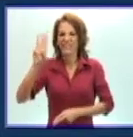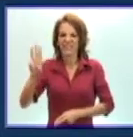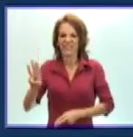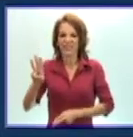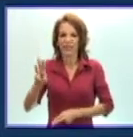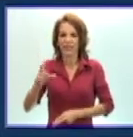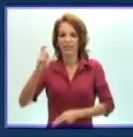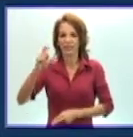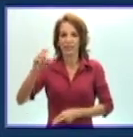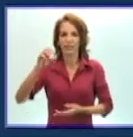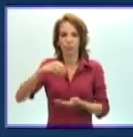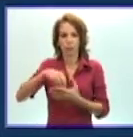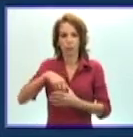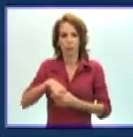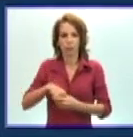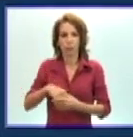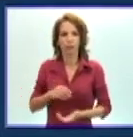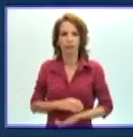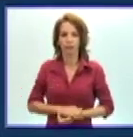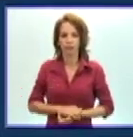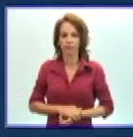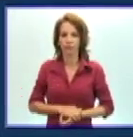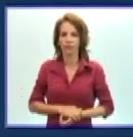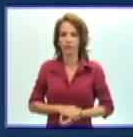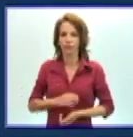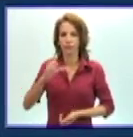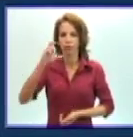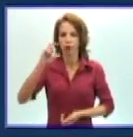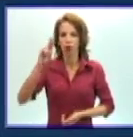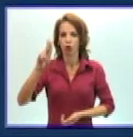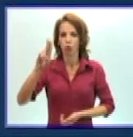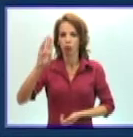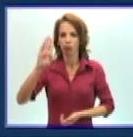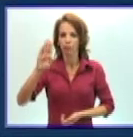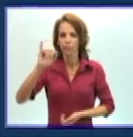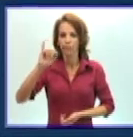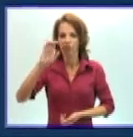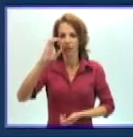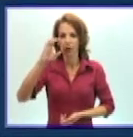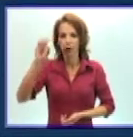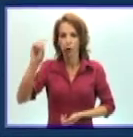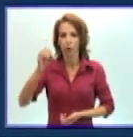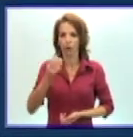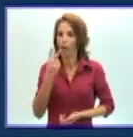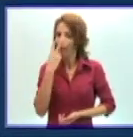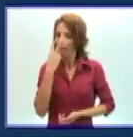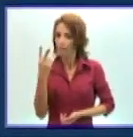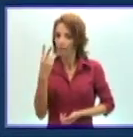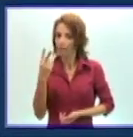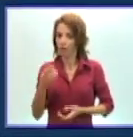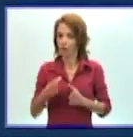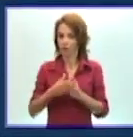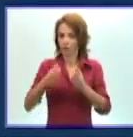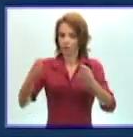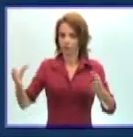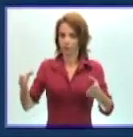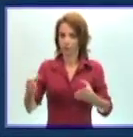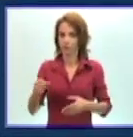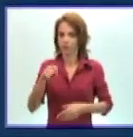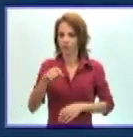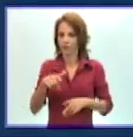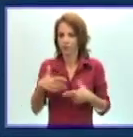hacer para determinar el volumen del cuerpo? Bueno, en este caso vamos